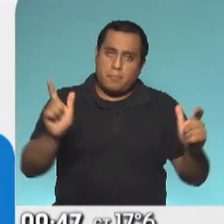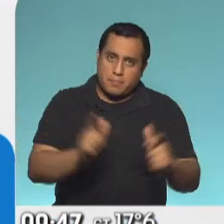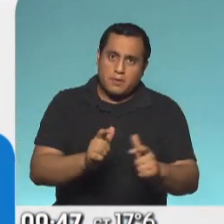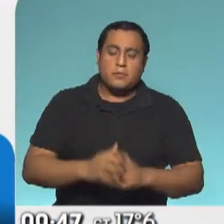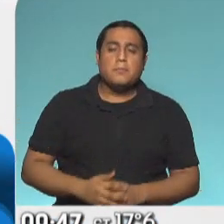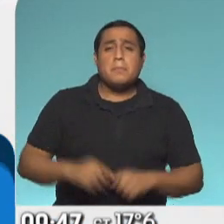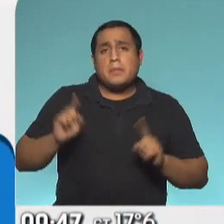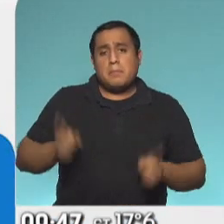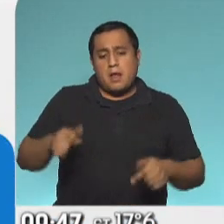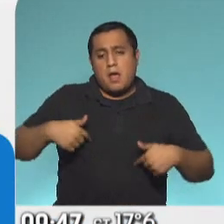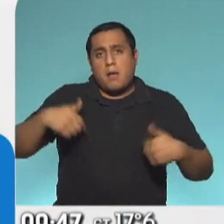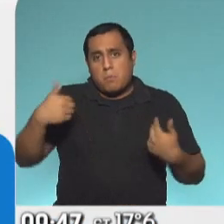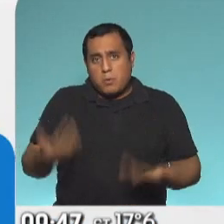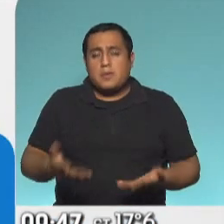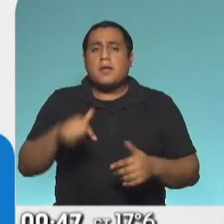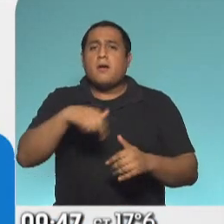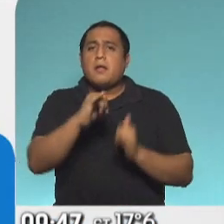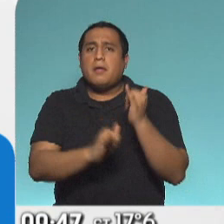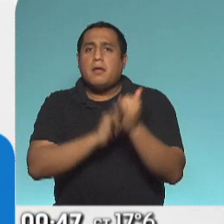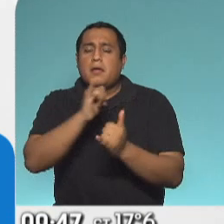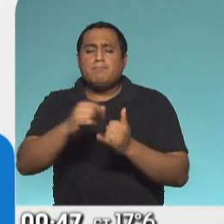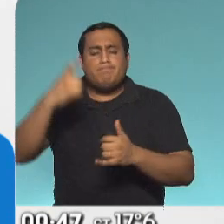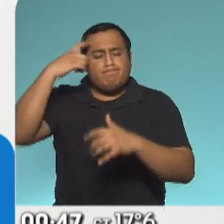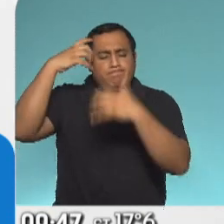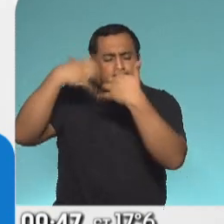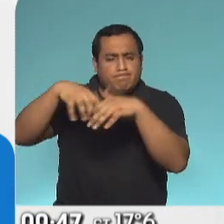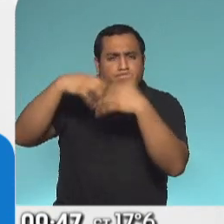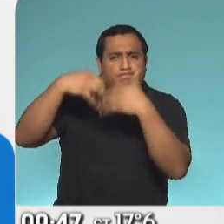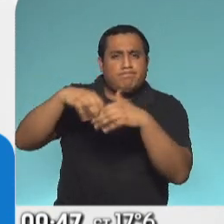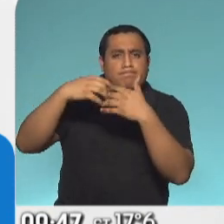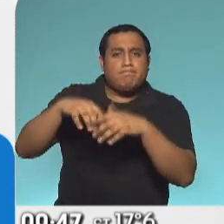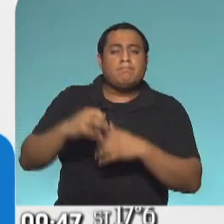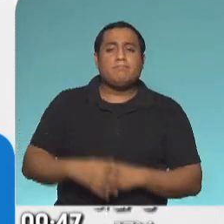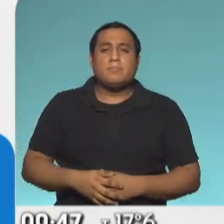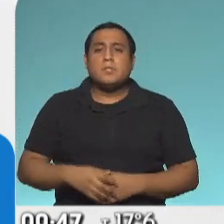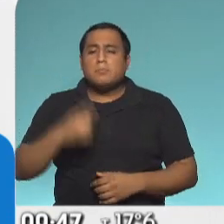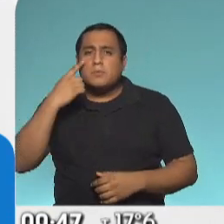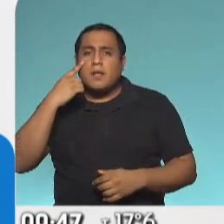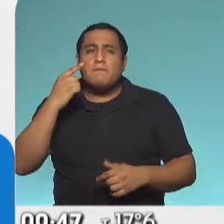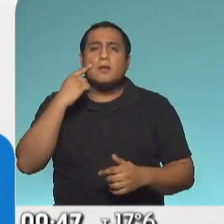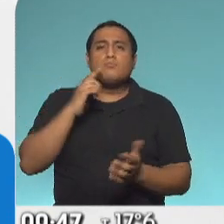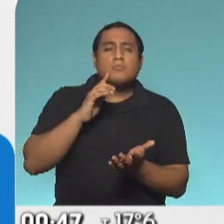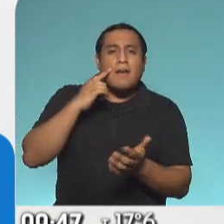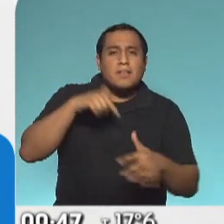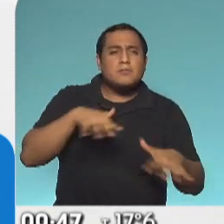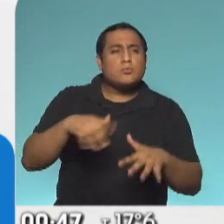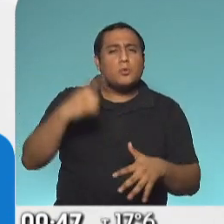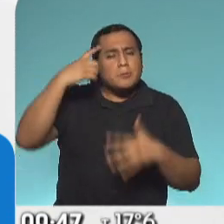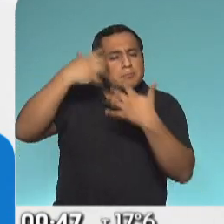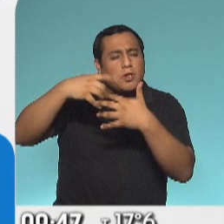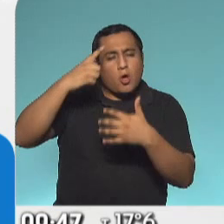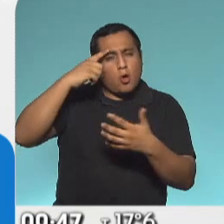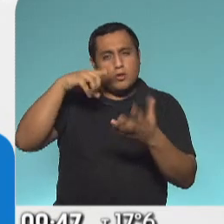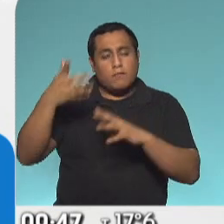aprovechar este momento para poder tener algunas reflexiones desde una visión antropológica sobre esta situación y lo que nos viene pasando en argentina